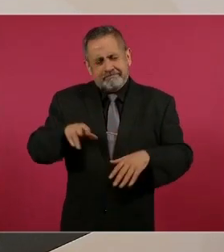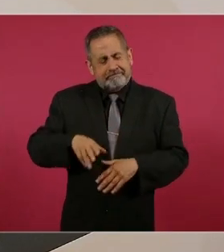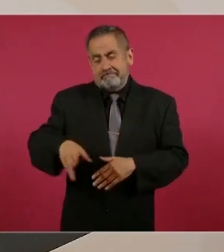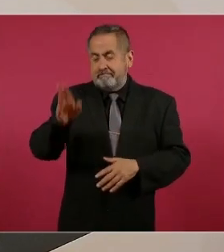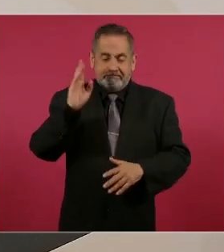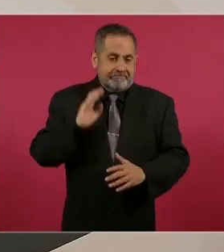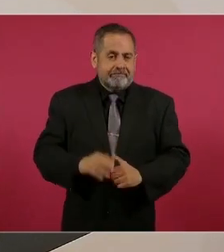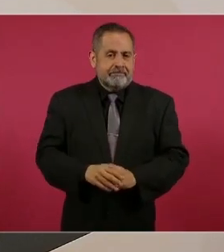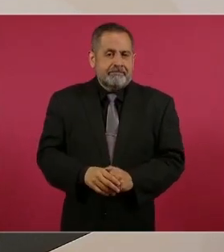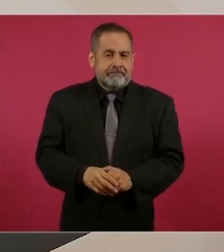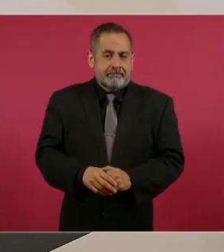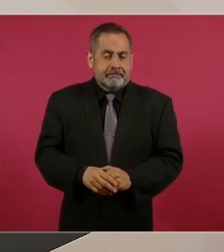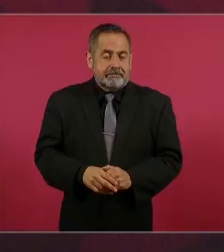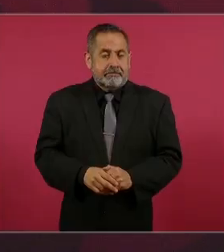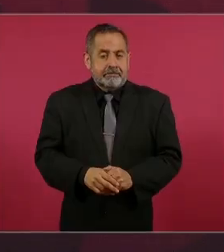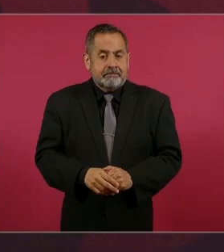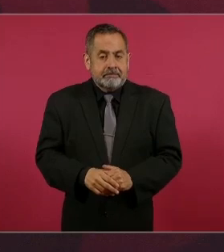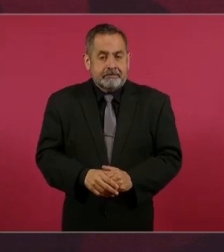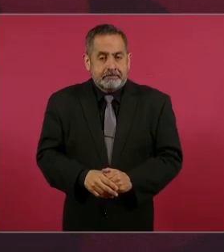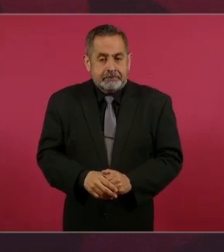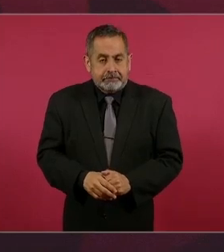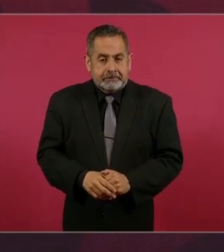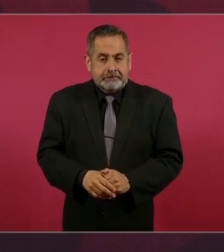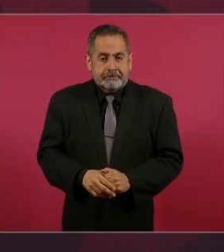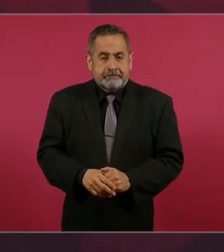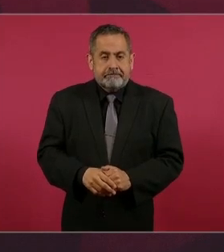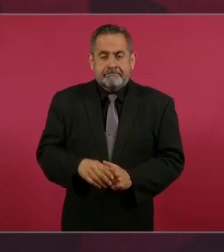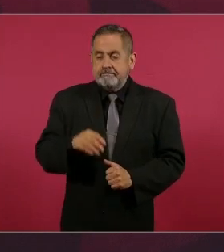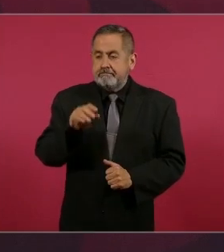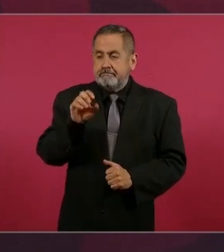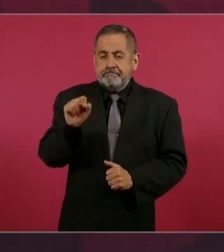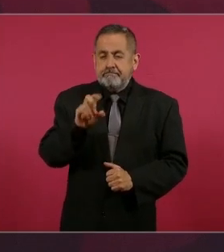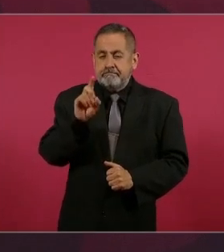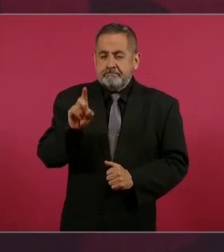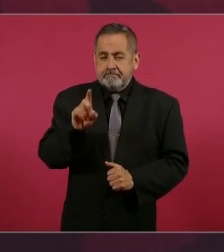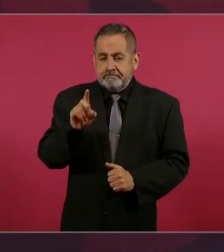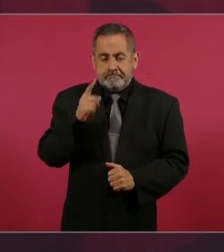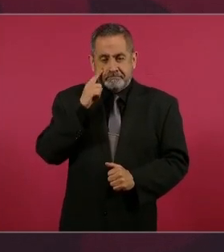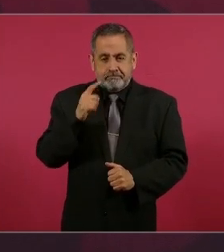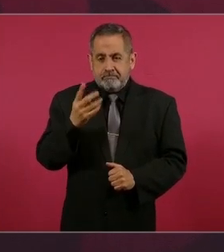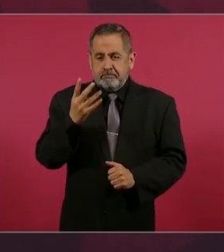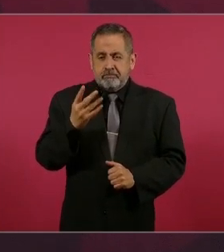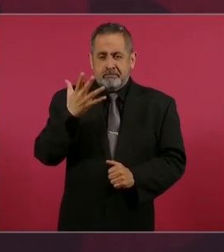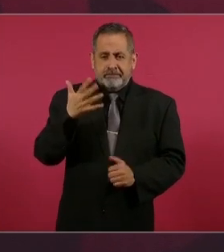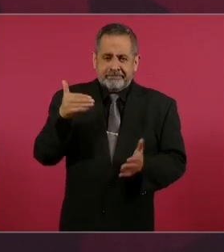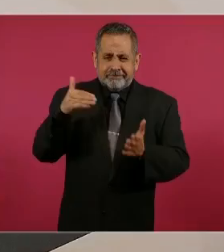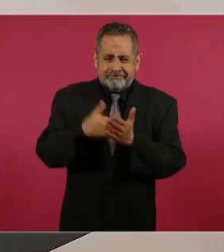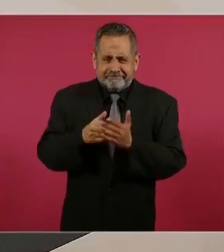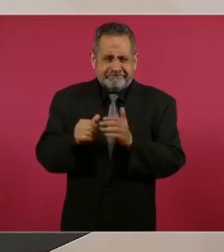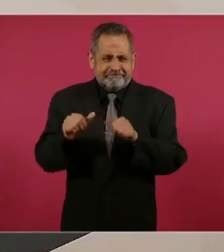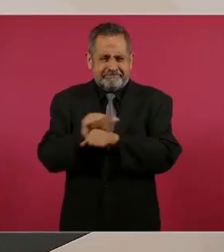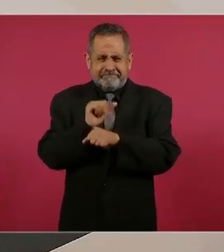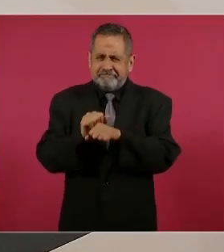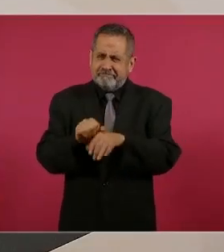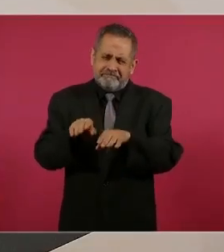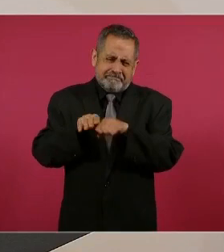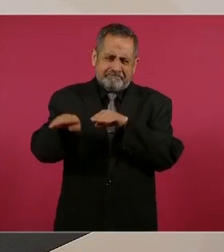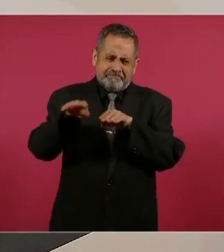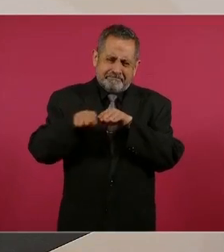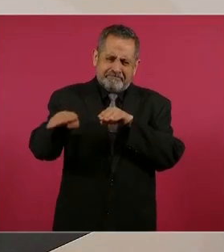Como fin de semana ya están transitando de 4,000 a 5,000 vehículos.